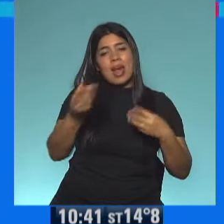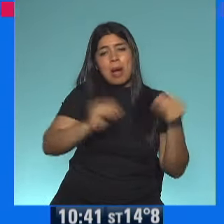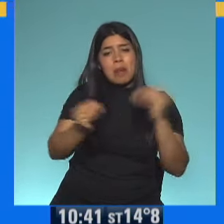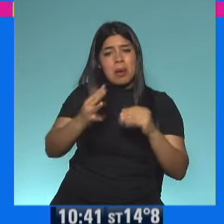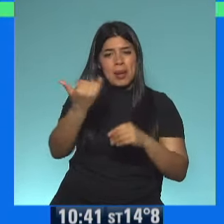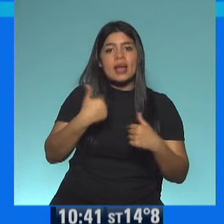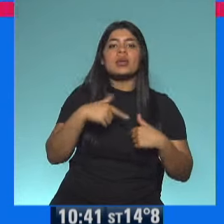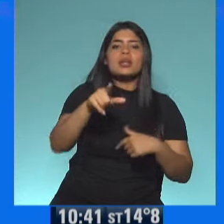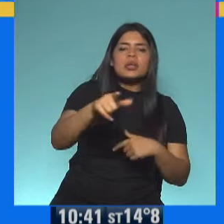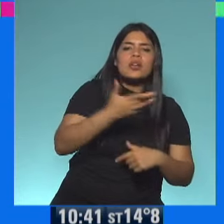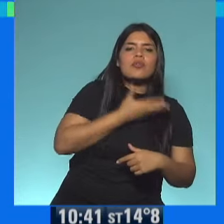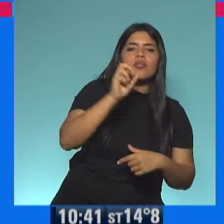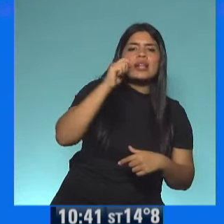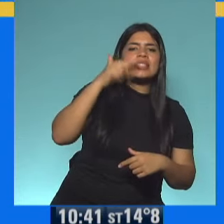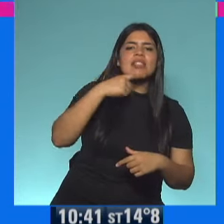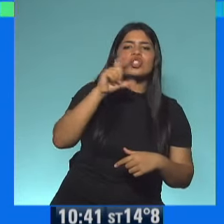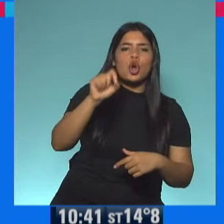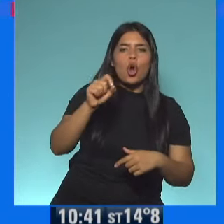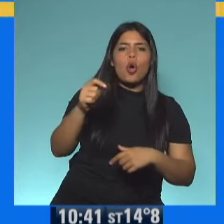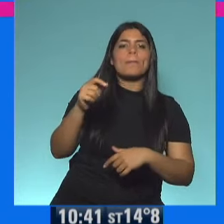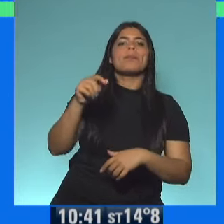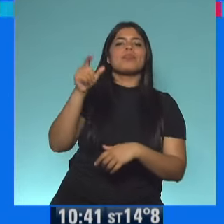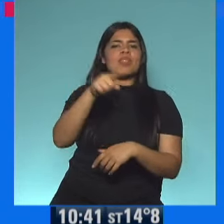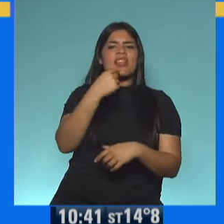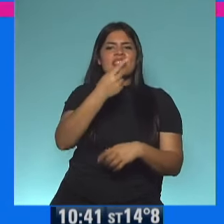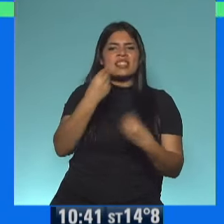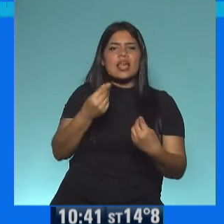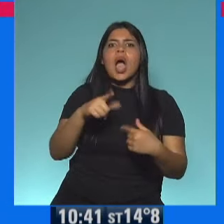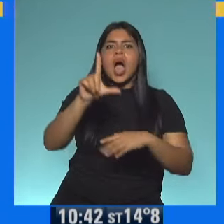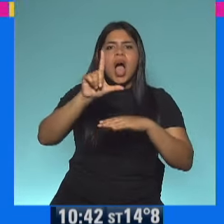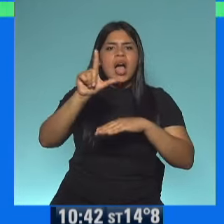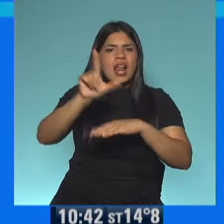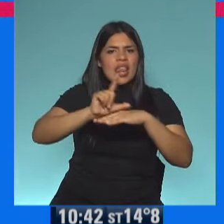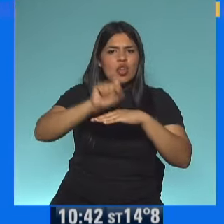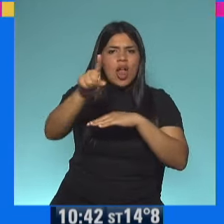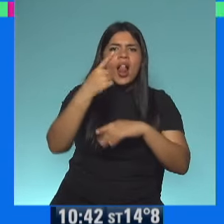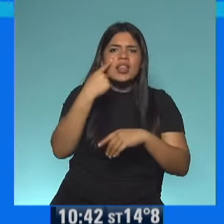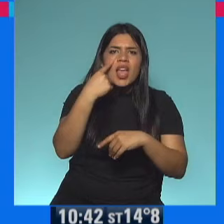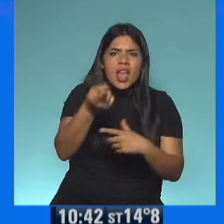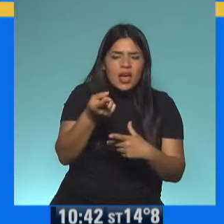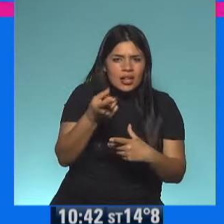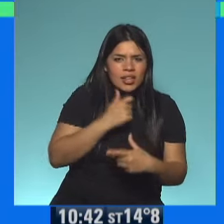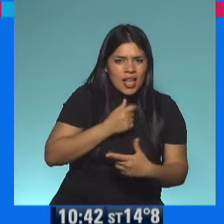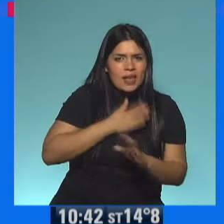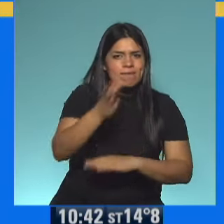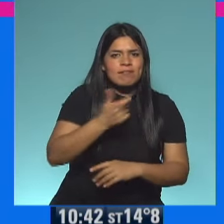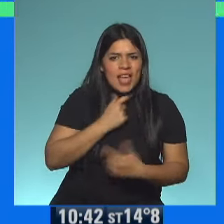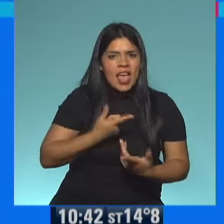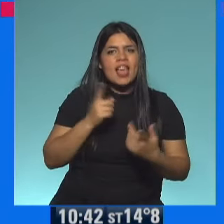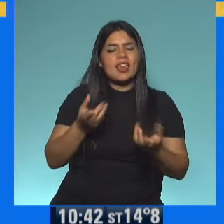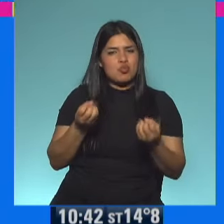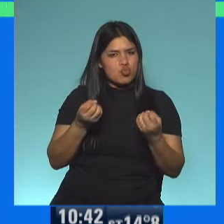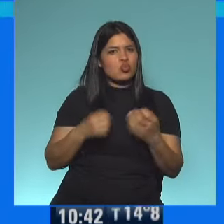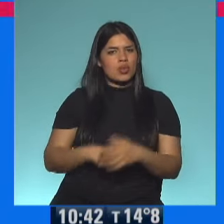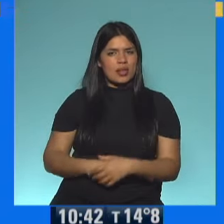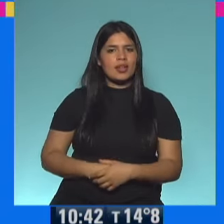Mi papá me contó del carnaval de Concordia Entre Ríos. Claro. Y claro, después de ver esos cabezones. Yo también quiero ir. Ay, yo quiero ir.